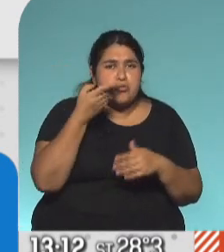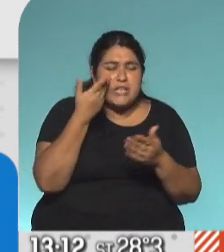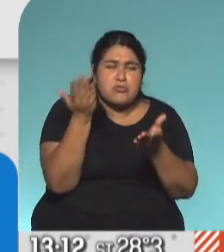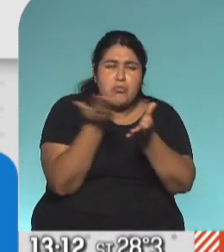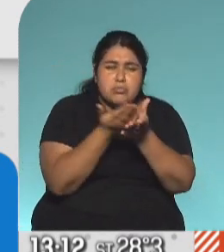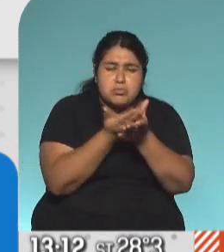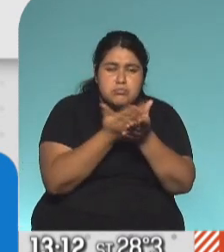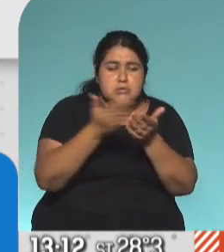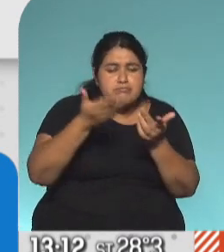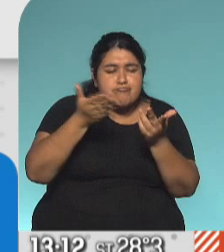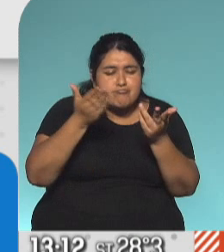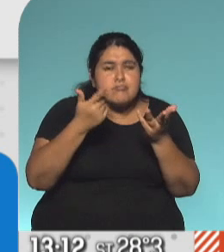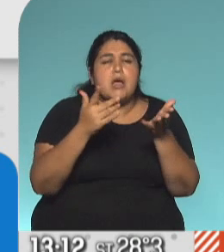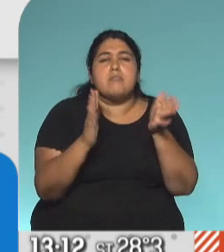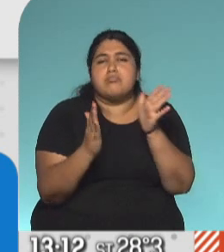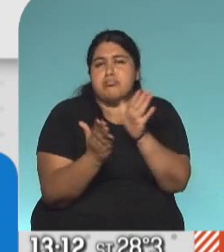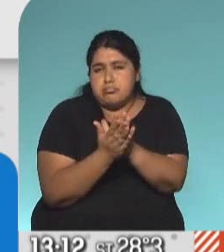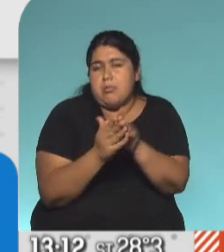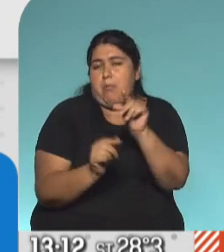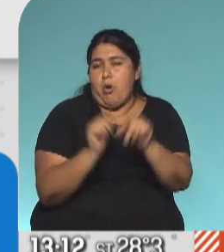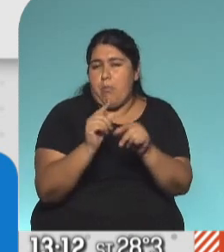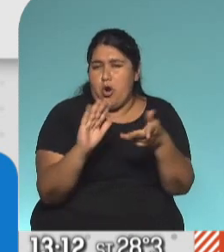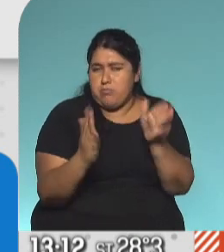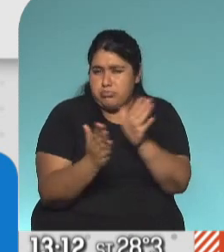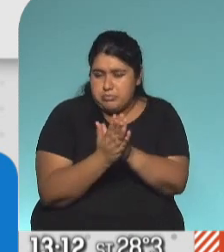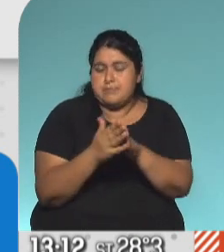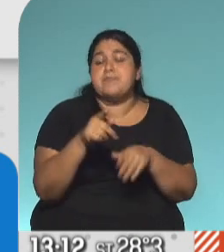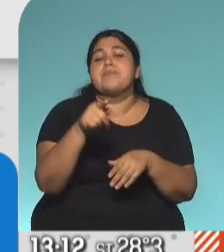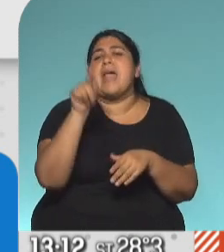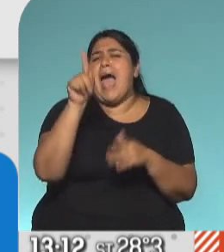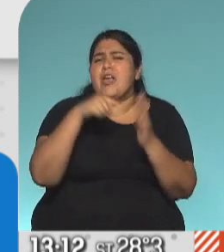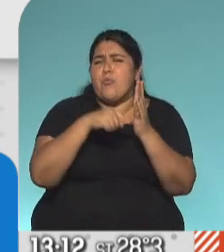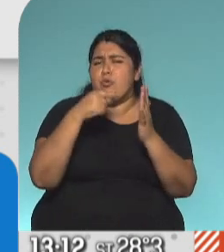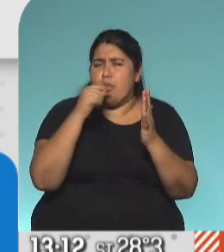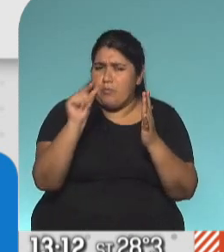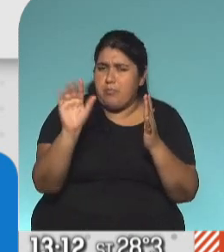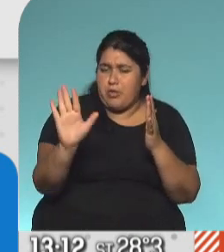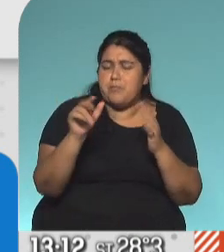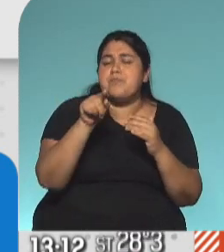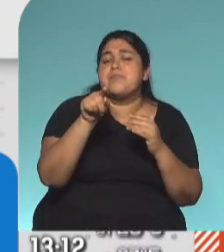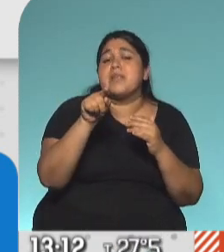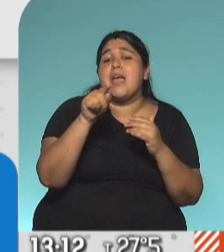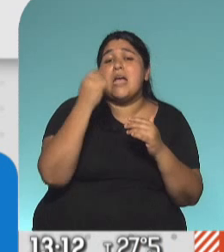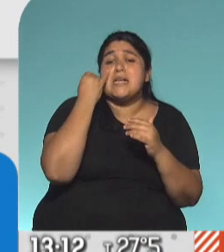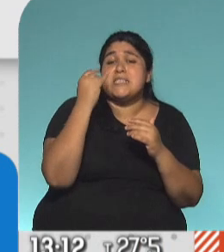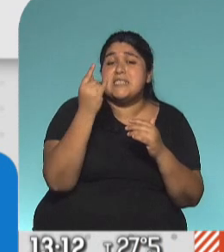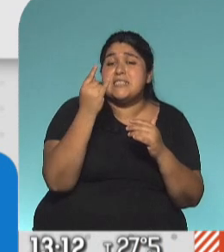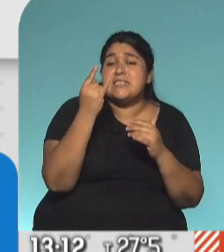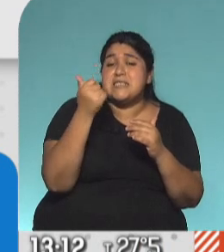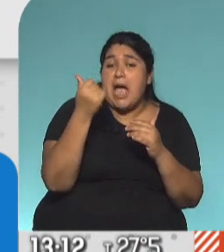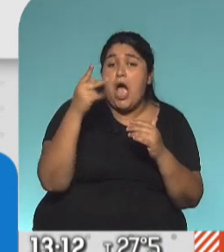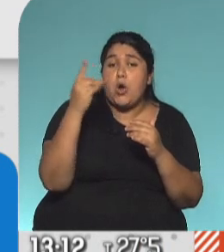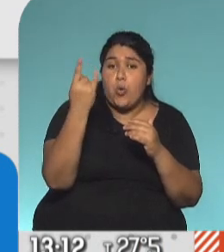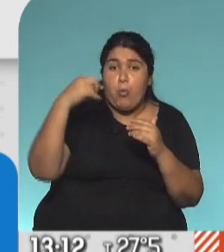revisar. Cada vez se estrecha más ese... pero discúlpame, ahí hay un punto. Lo que logró Yacu Pérez es que se reabra